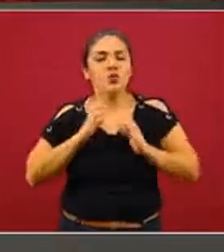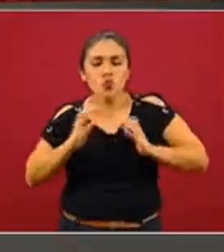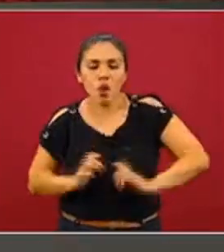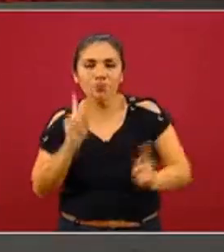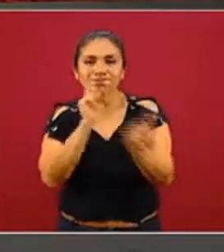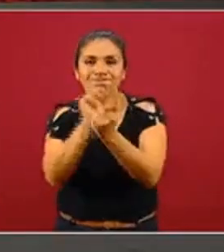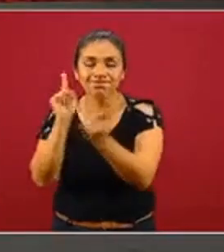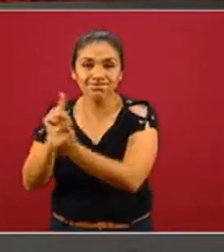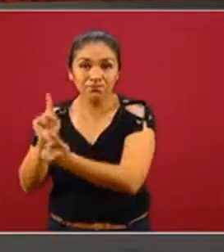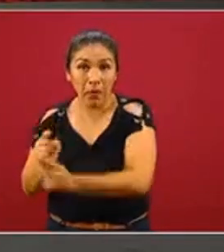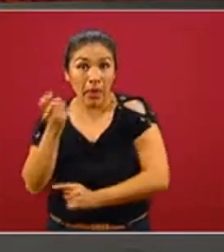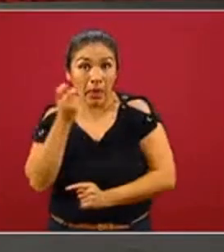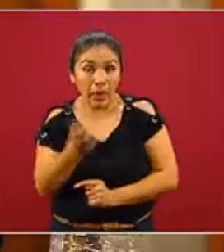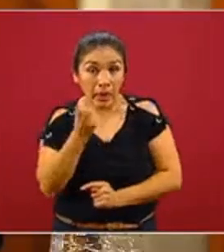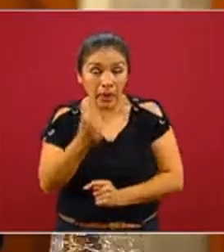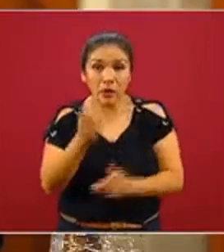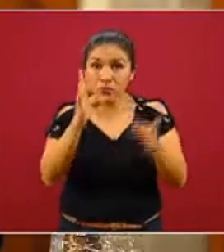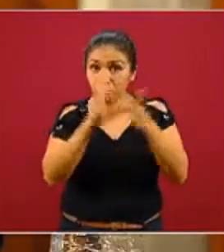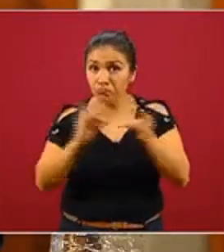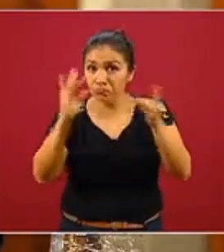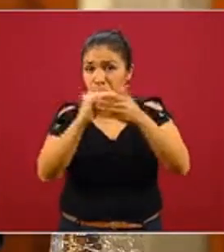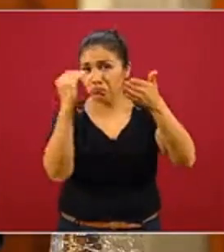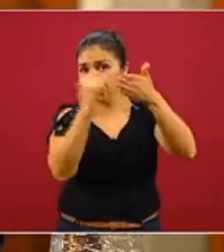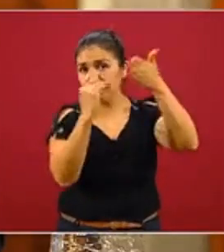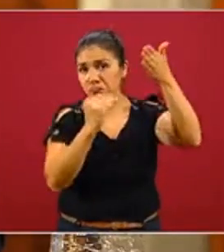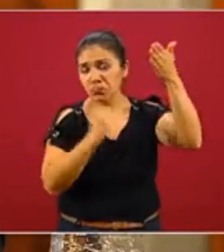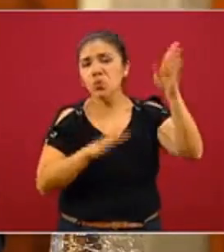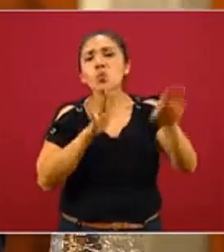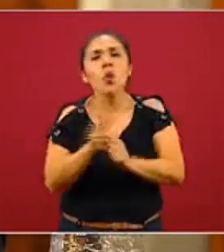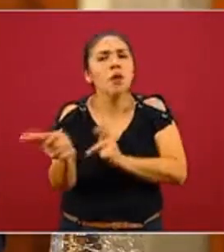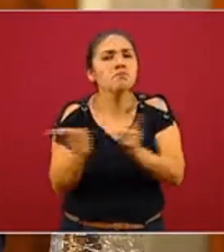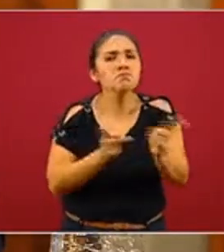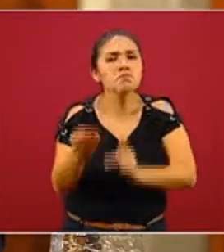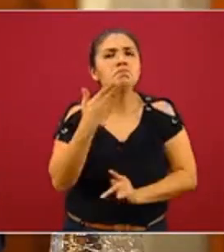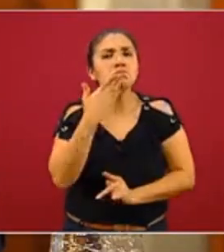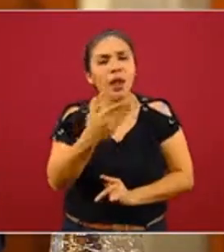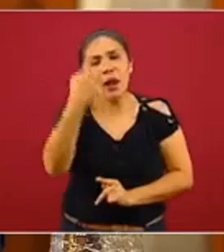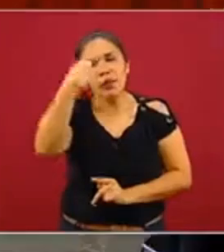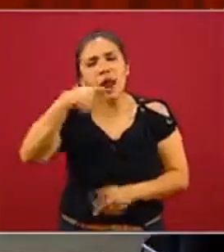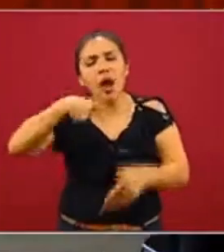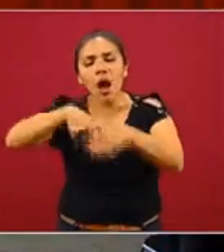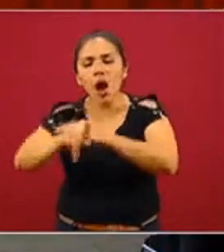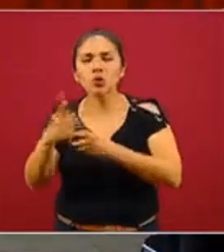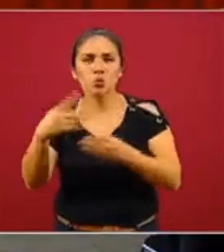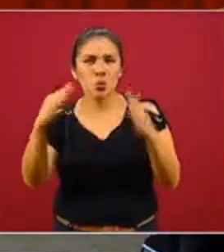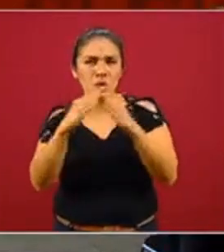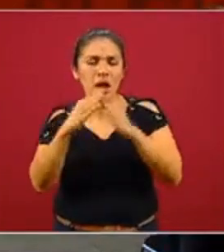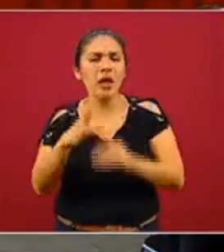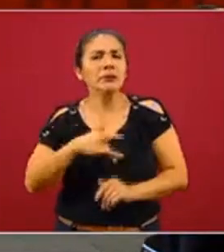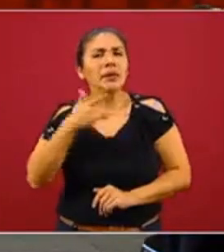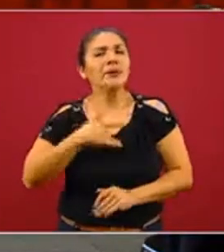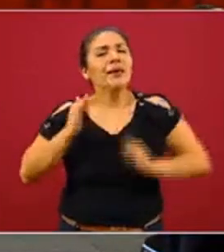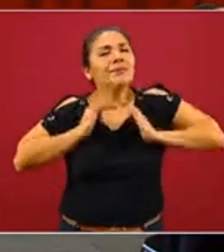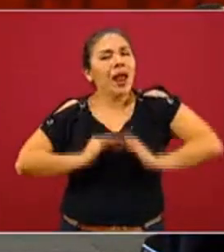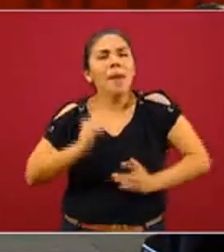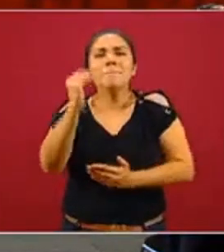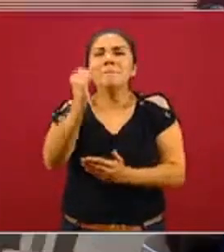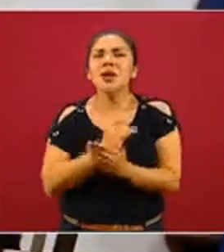lineamientos describen estrategias útiles para crear un ambiente tranquilo en el hogar y disminuir el miedo y